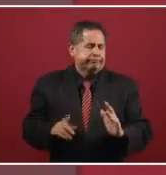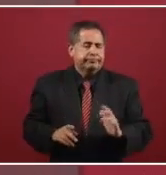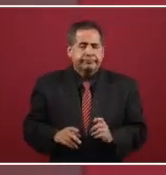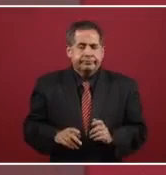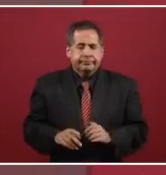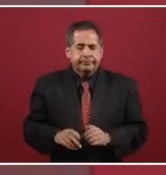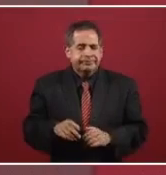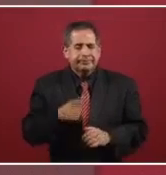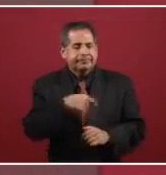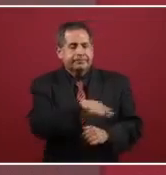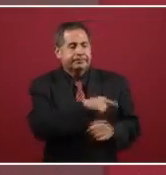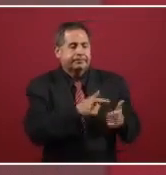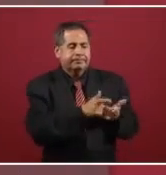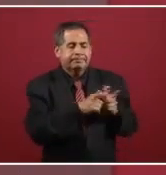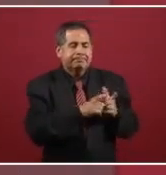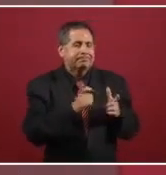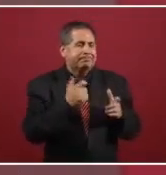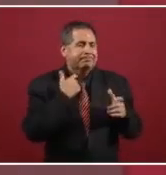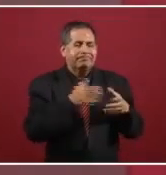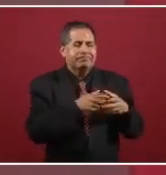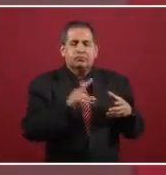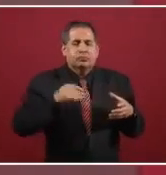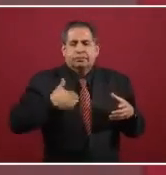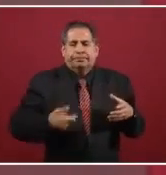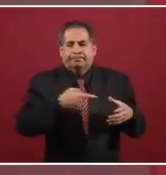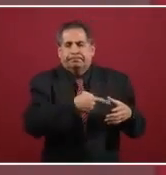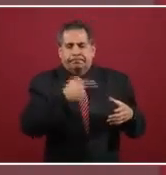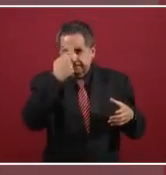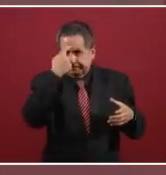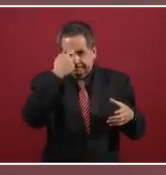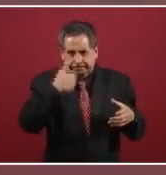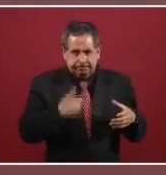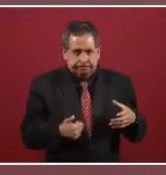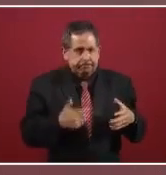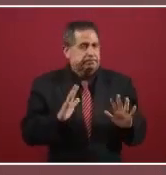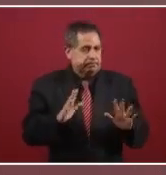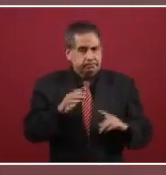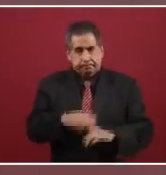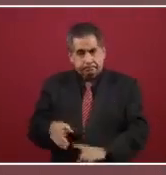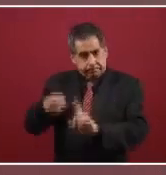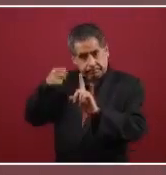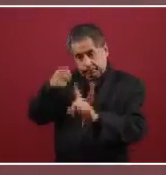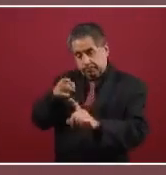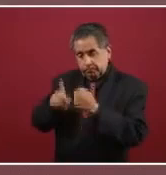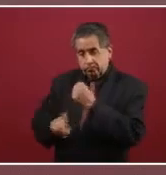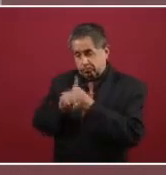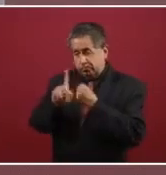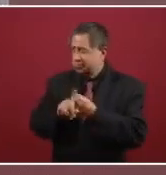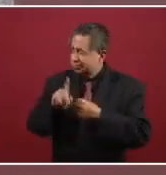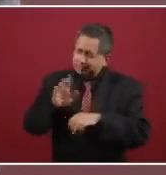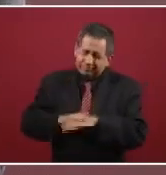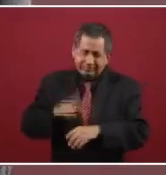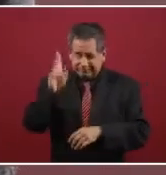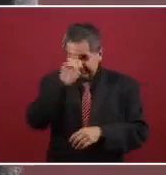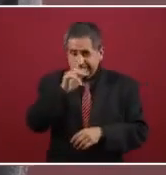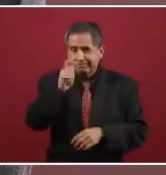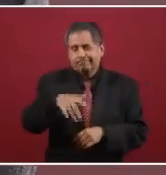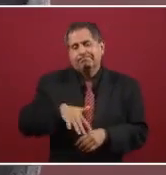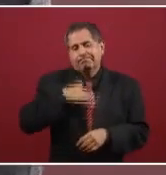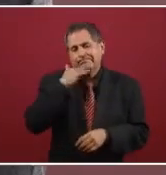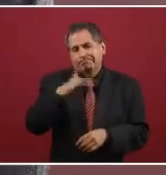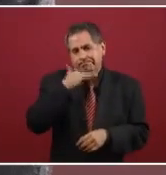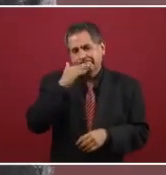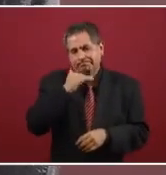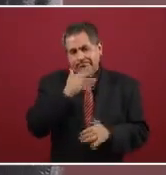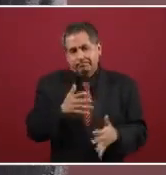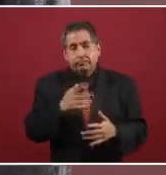lo entienden los tecnócratas. Pero el principal problema de México es la corrupción y eso nos ha llevado